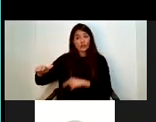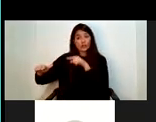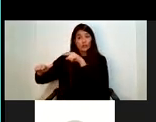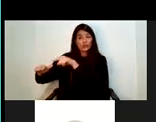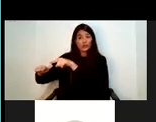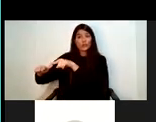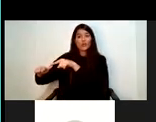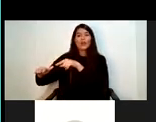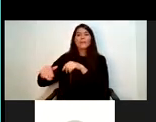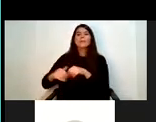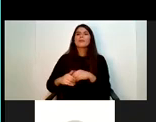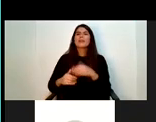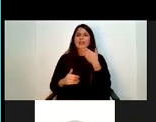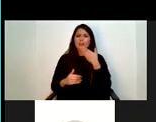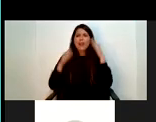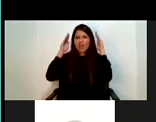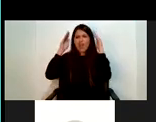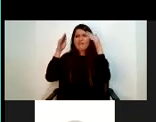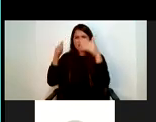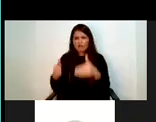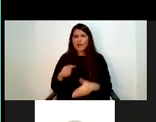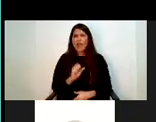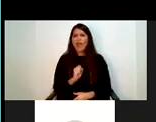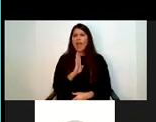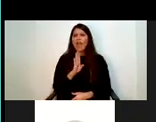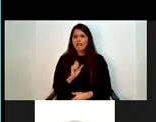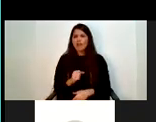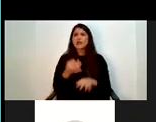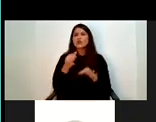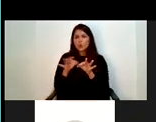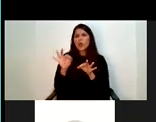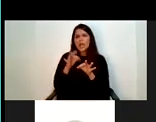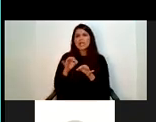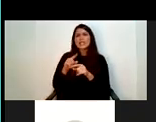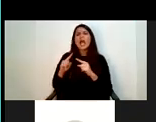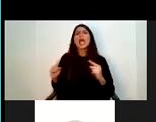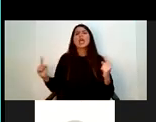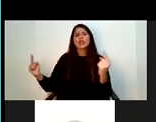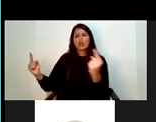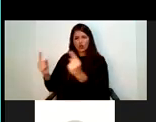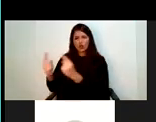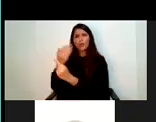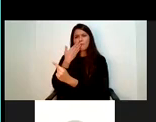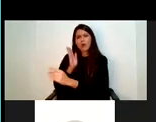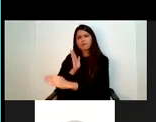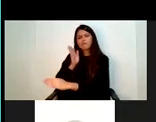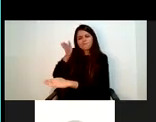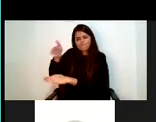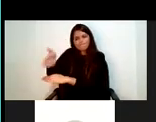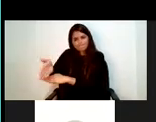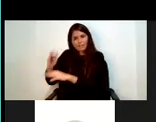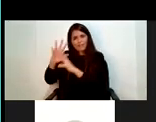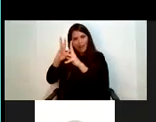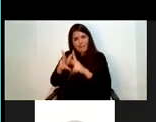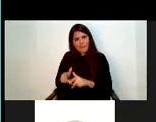porque también el enfoque del análisis conductual aplicado sugiere de que se haga en el entorno familiar para